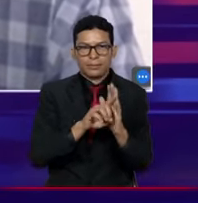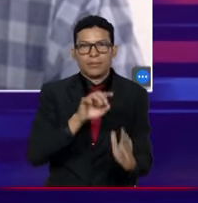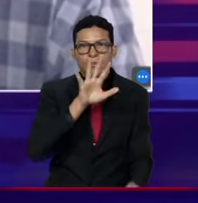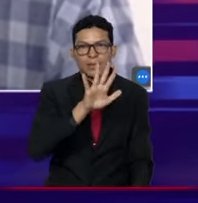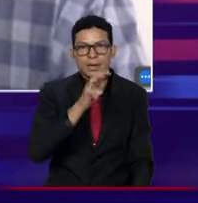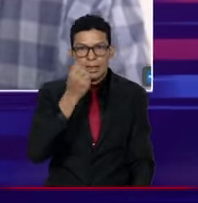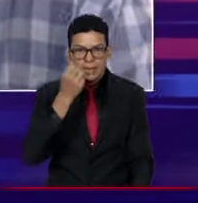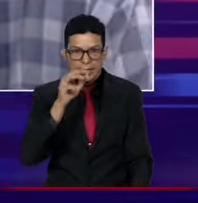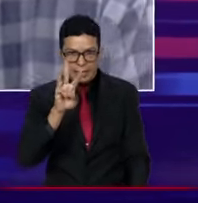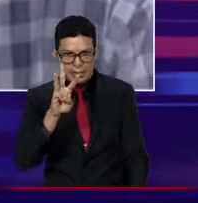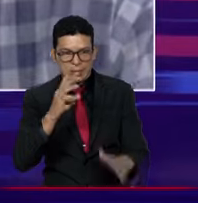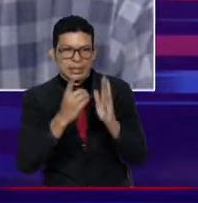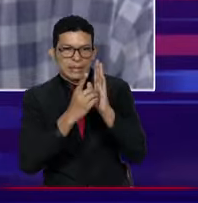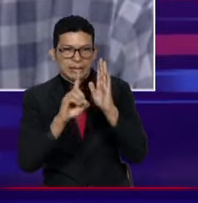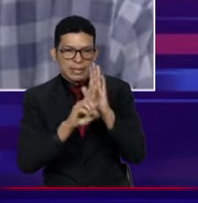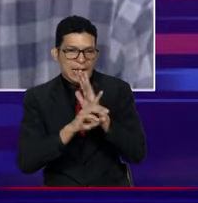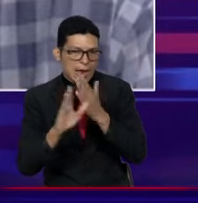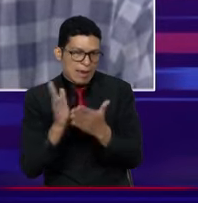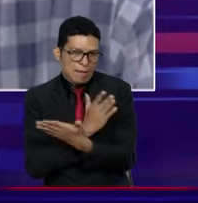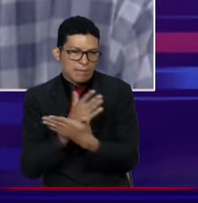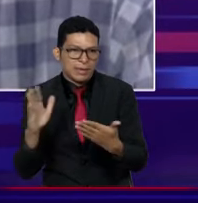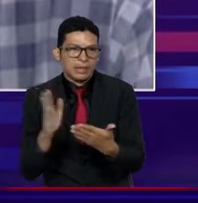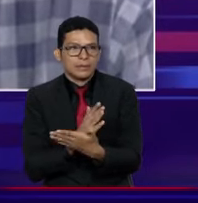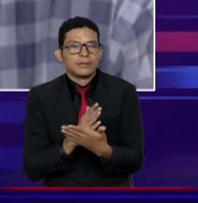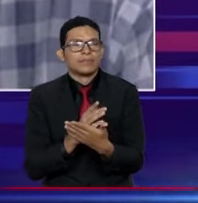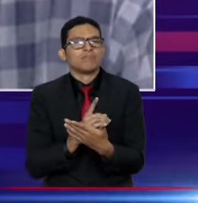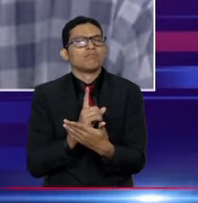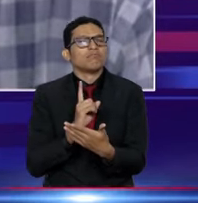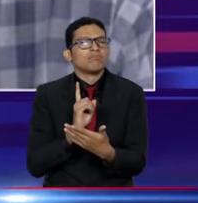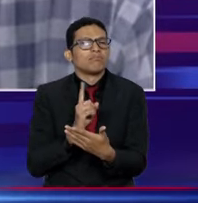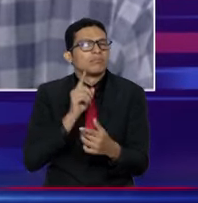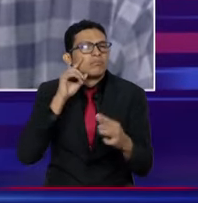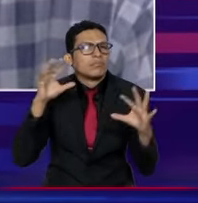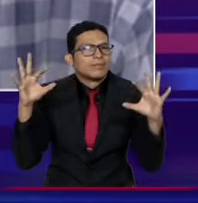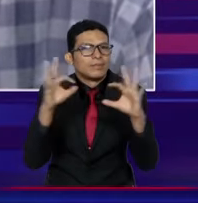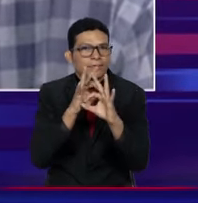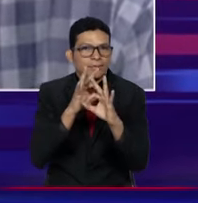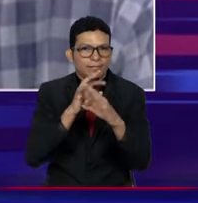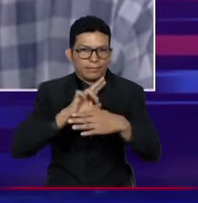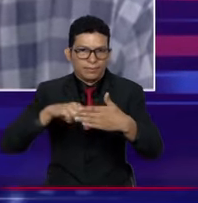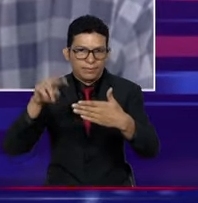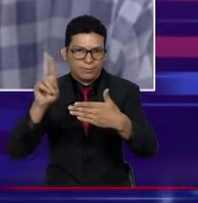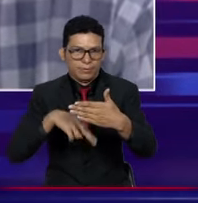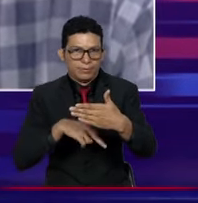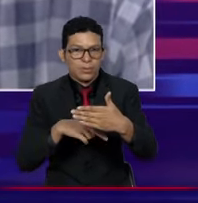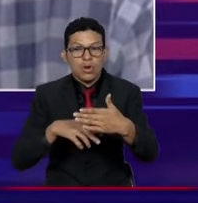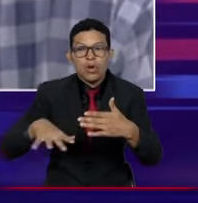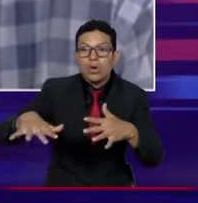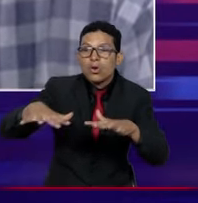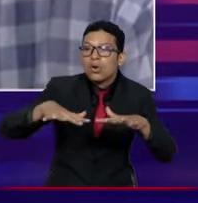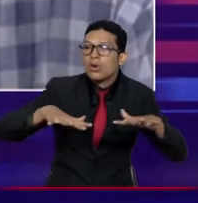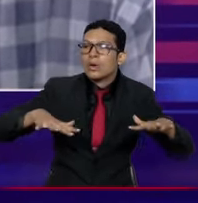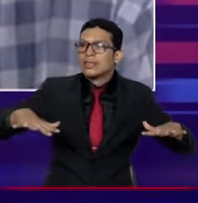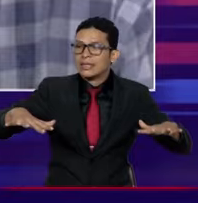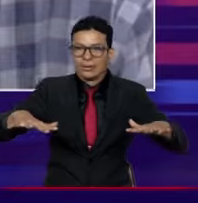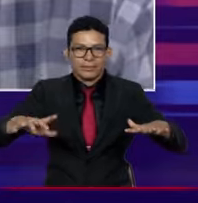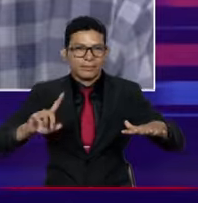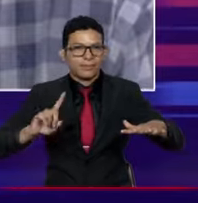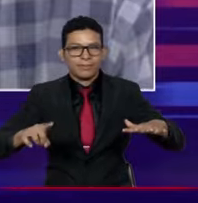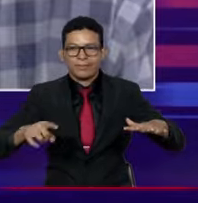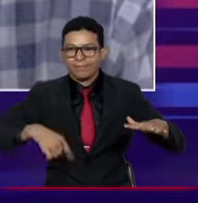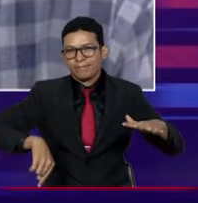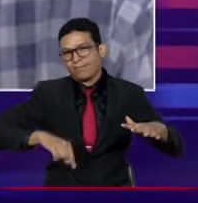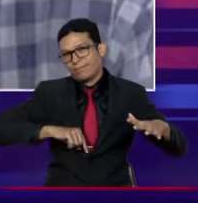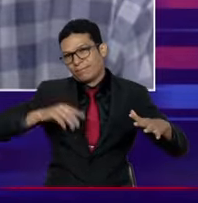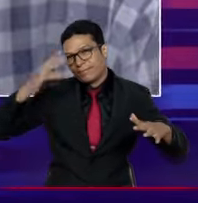decreto aparte. Eso va enfocado básicamente a la prohibición de consumo en algunos sitios donde generalmente estamos